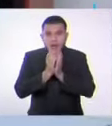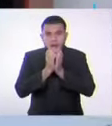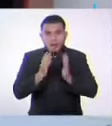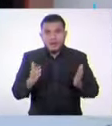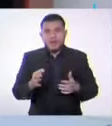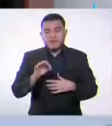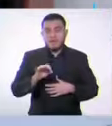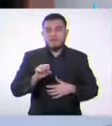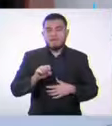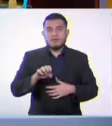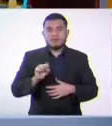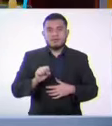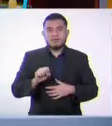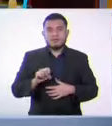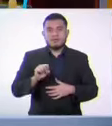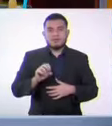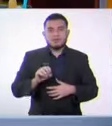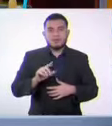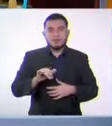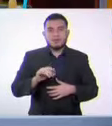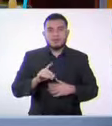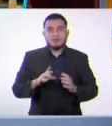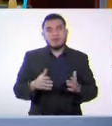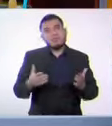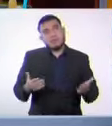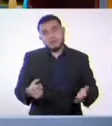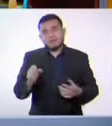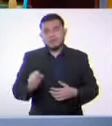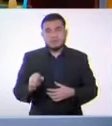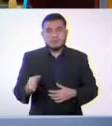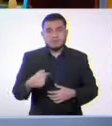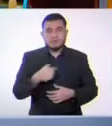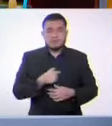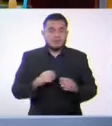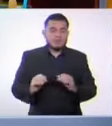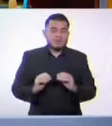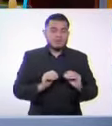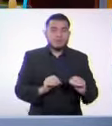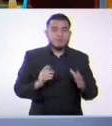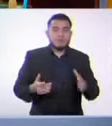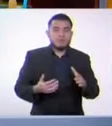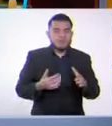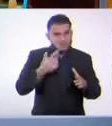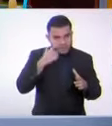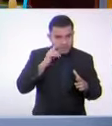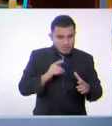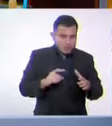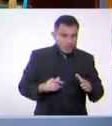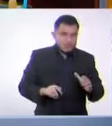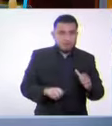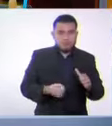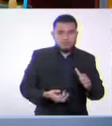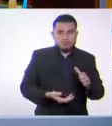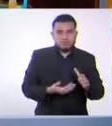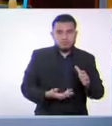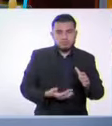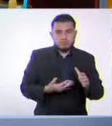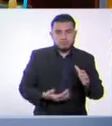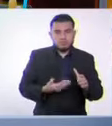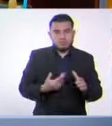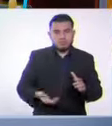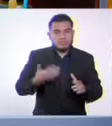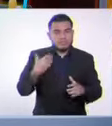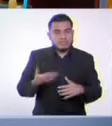fase sólida, pero si lo coloco en una cocina que está